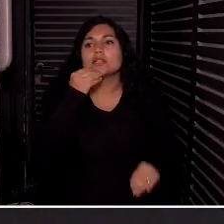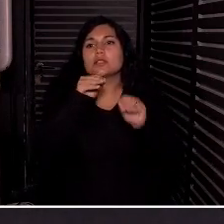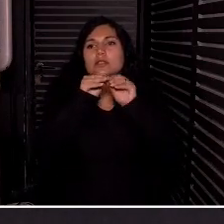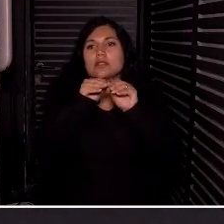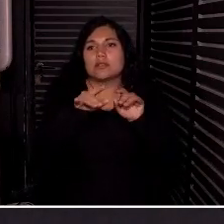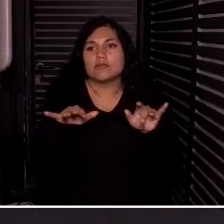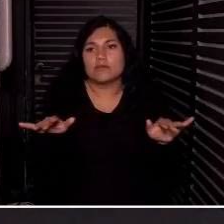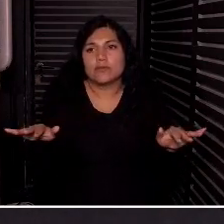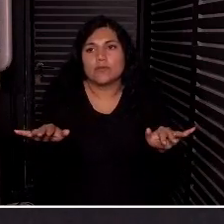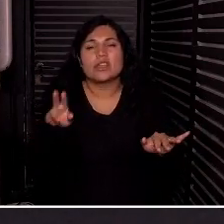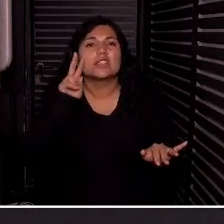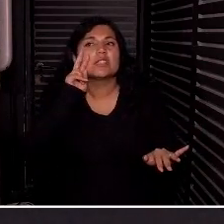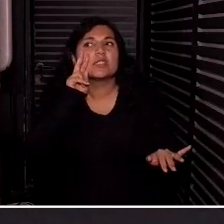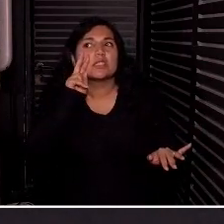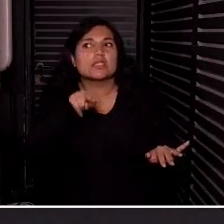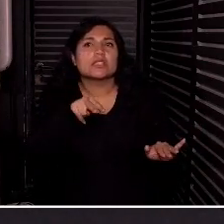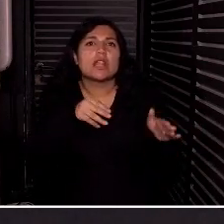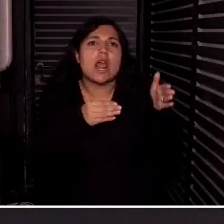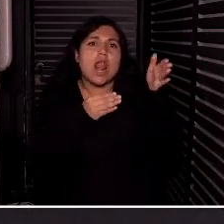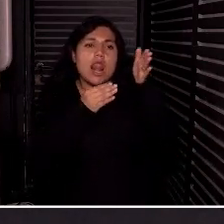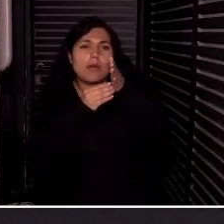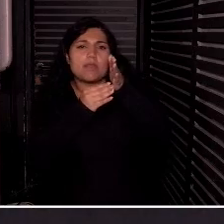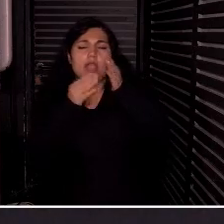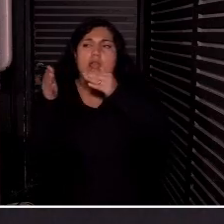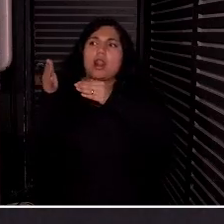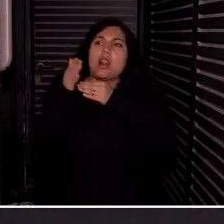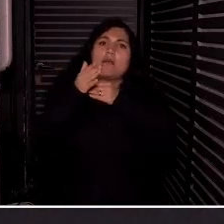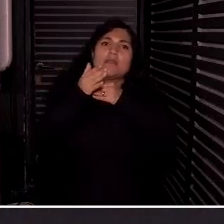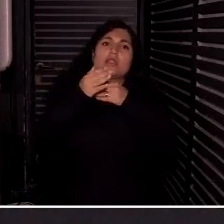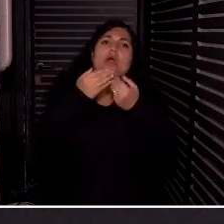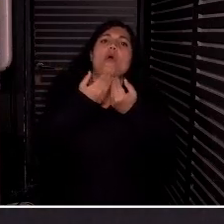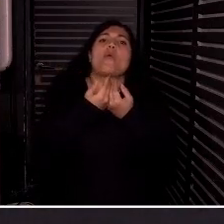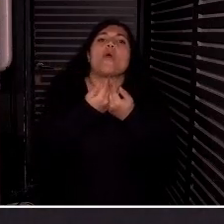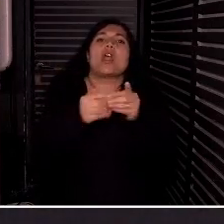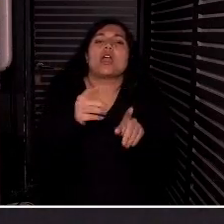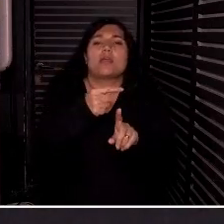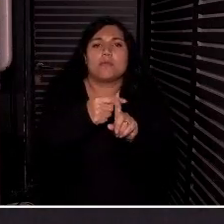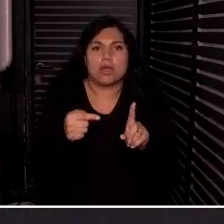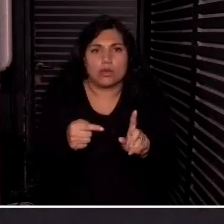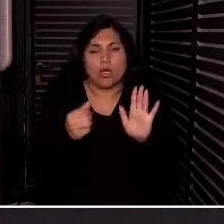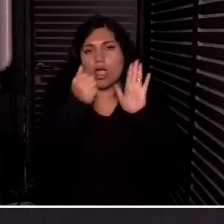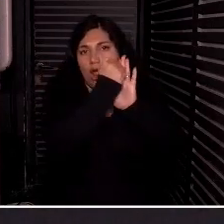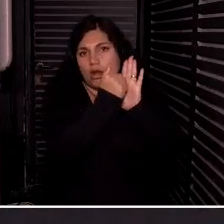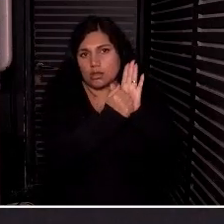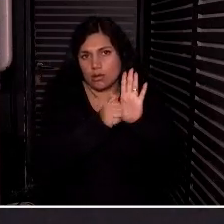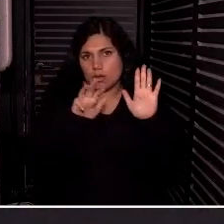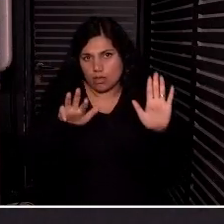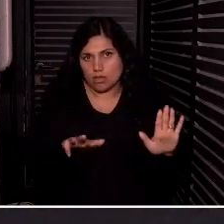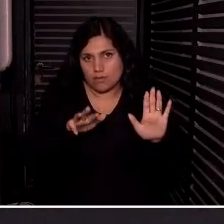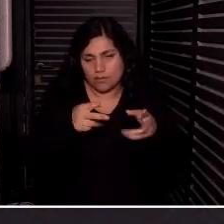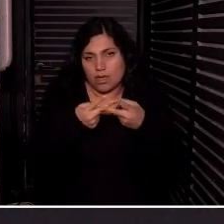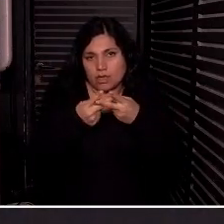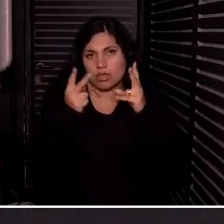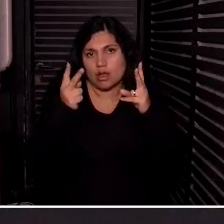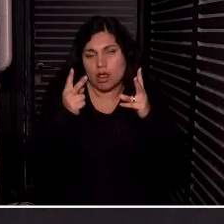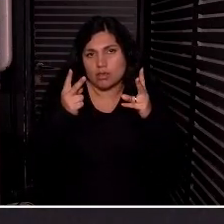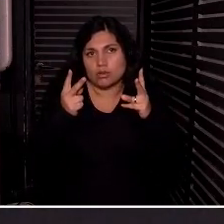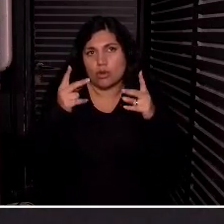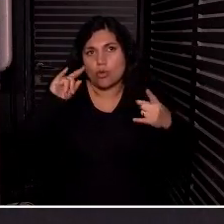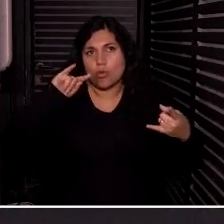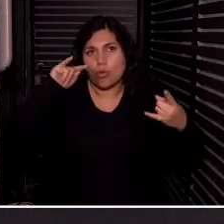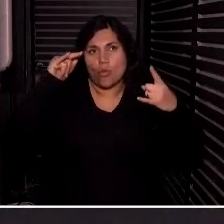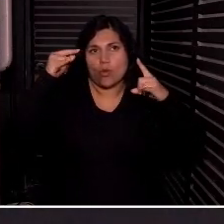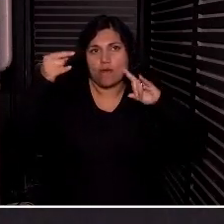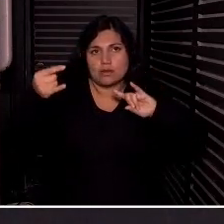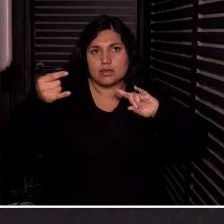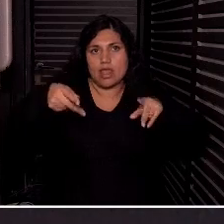sin limitación de fronteras por cualquier medio de expresión artículo 19 declaración universal de los Derechos Humanos